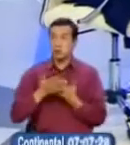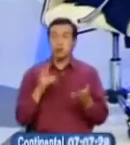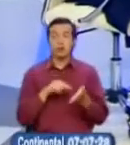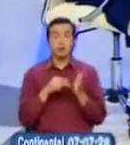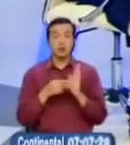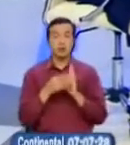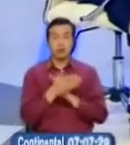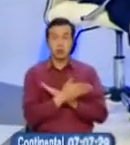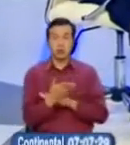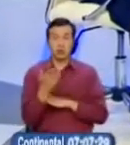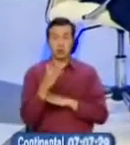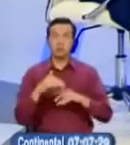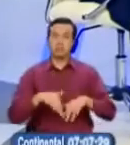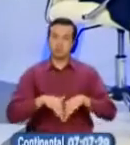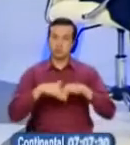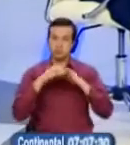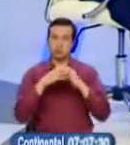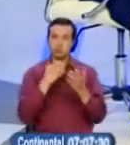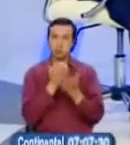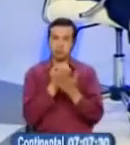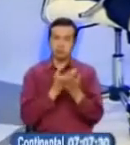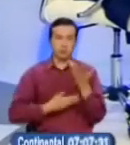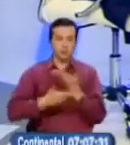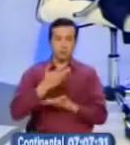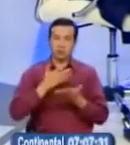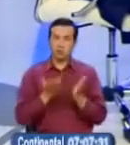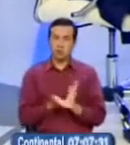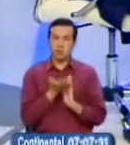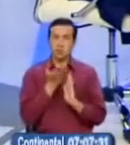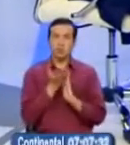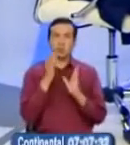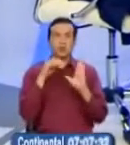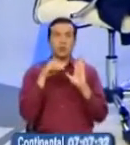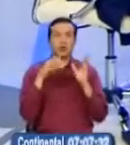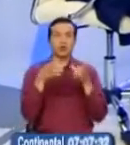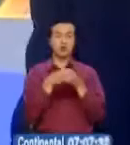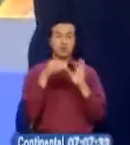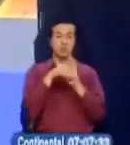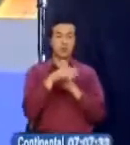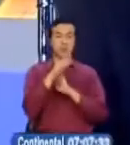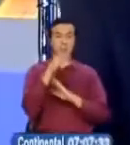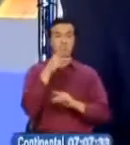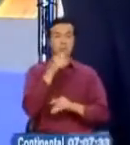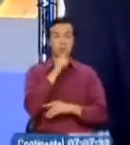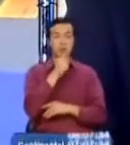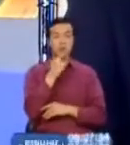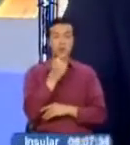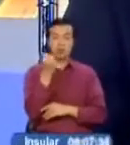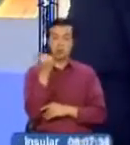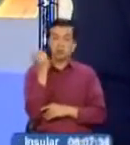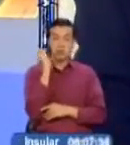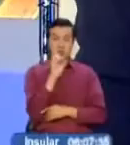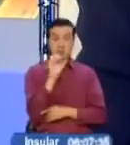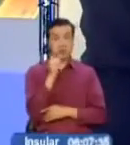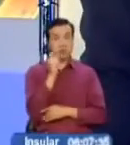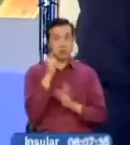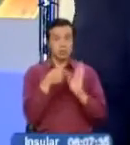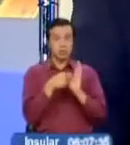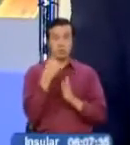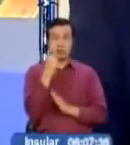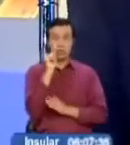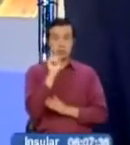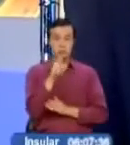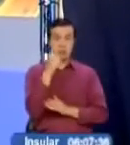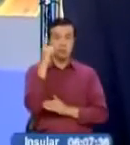significa que se puede reactivar y dinamizar la economía. La Asociación de Bancos Privados anuncia una colocación entre 10.000 y